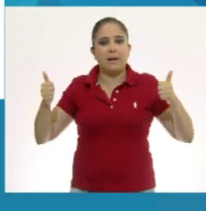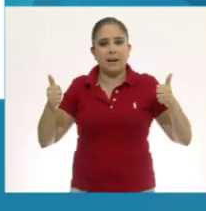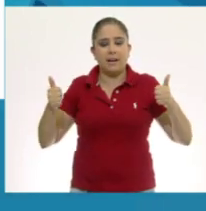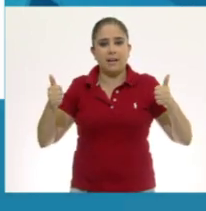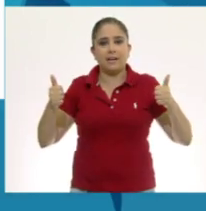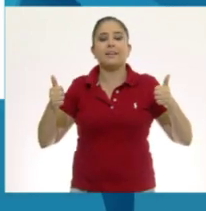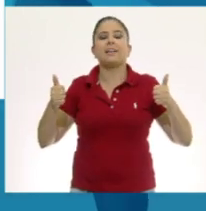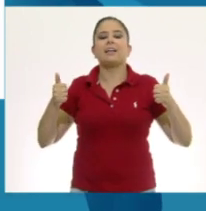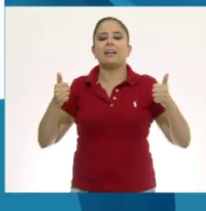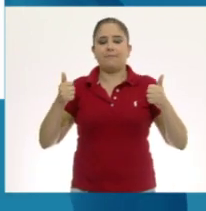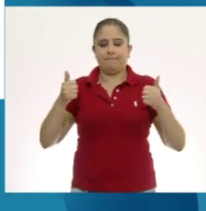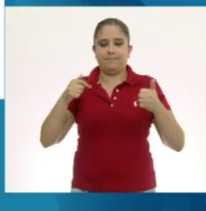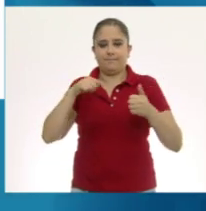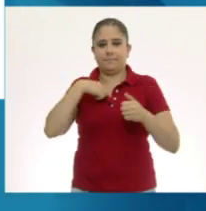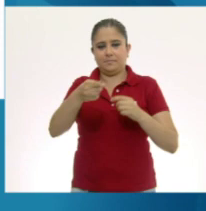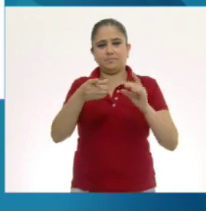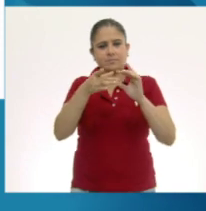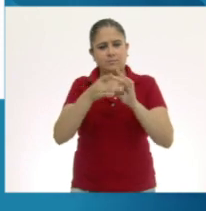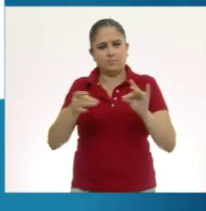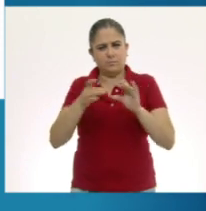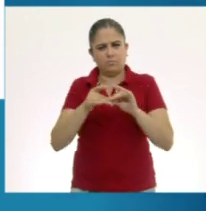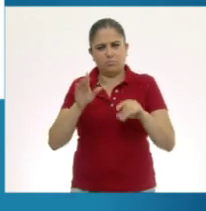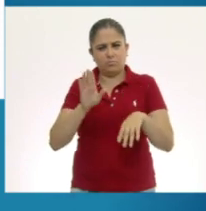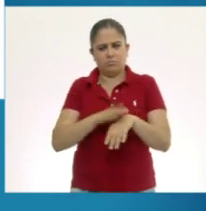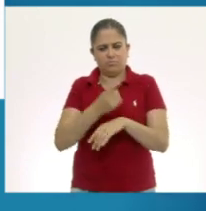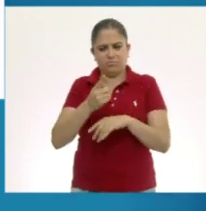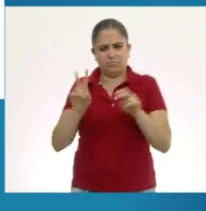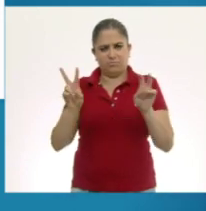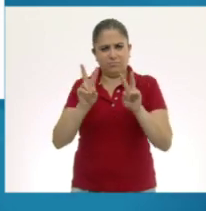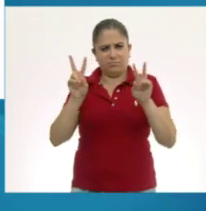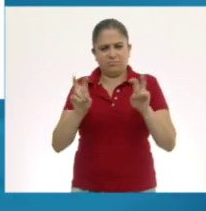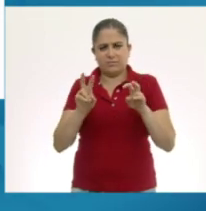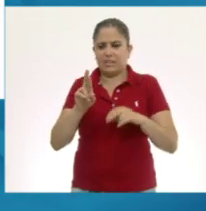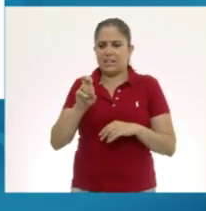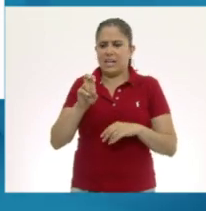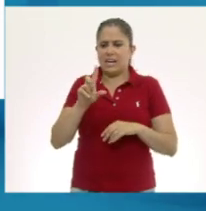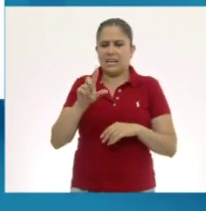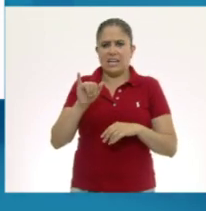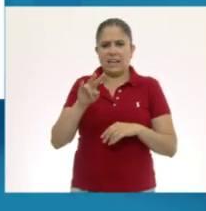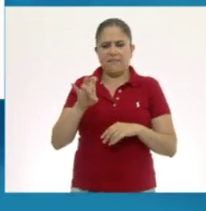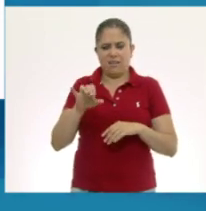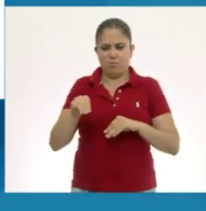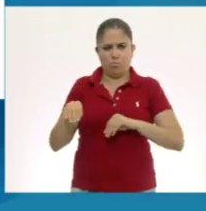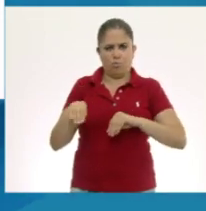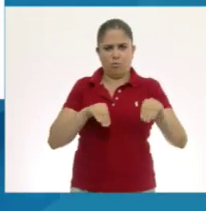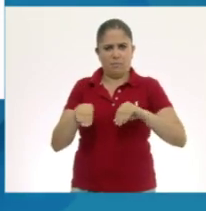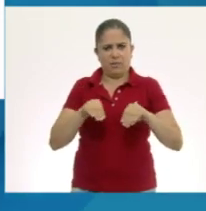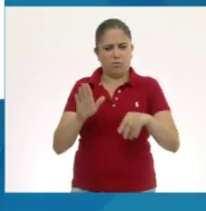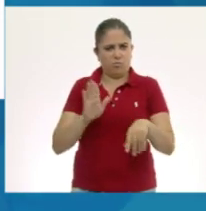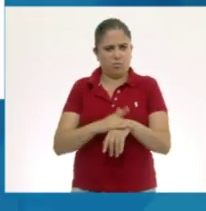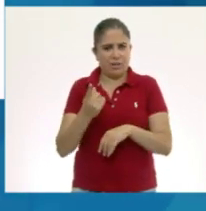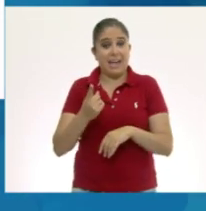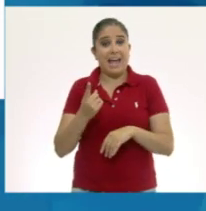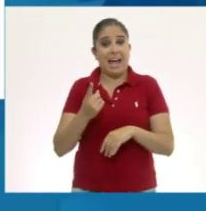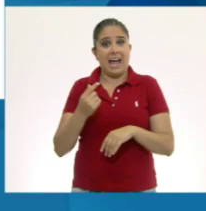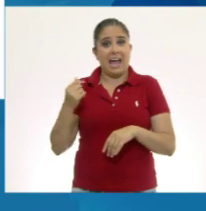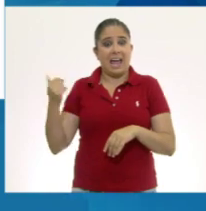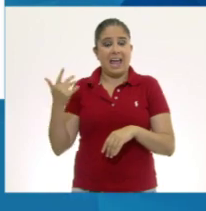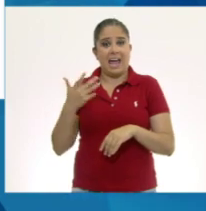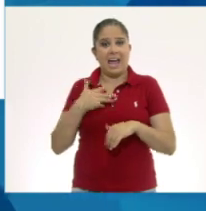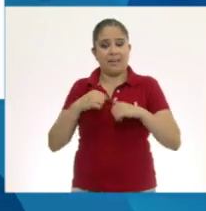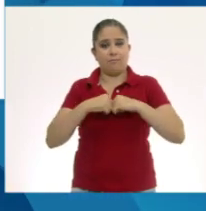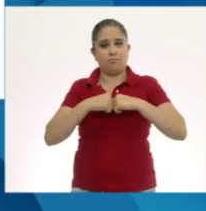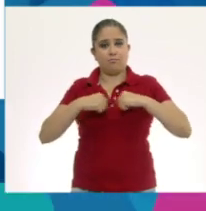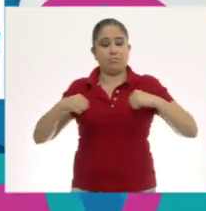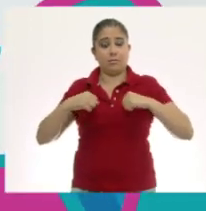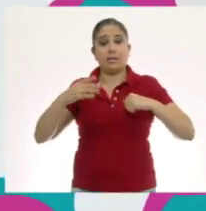Y ahorita vamos a explicar por qué el tema del relieve tiene que ver con este tipo de movimientos. Pero ahí lo tenemos, es absolutamente